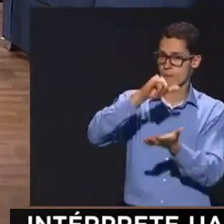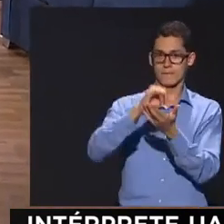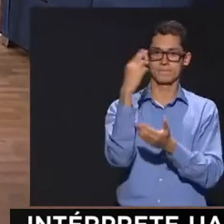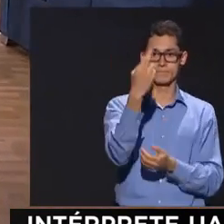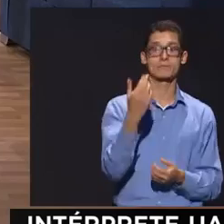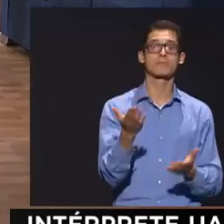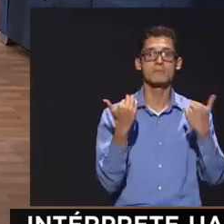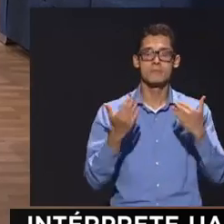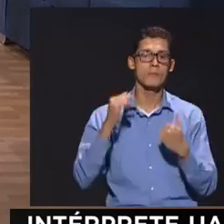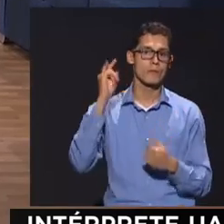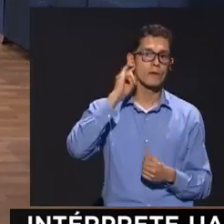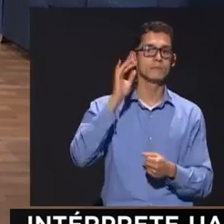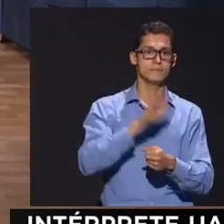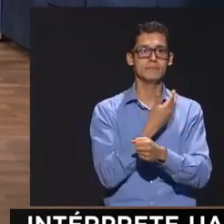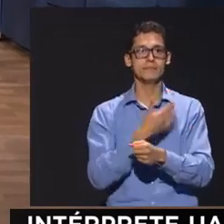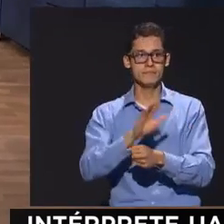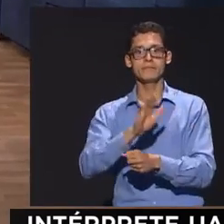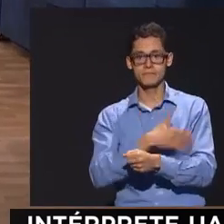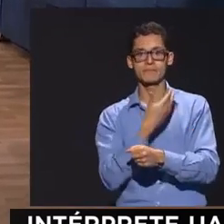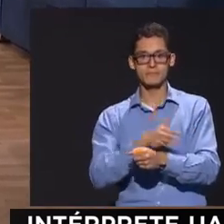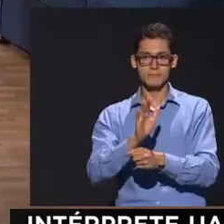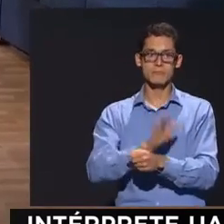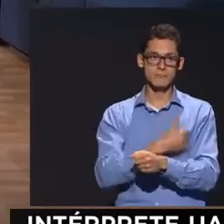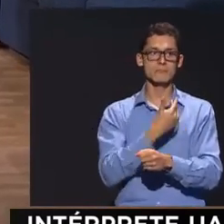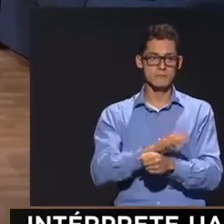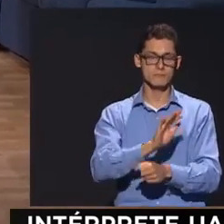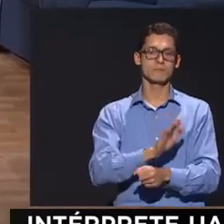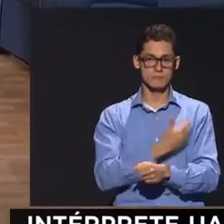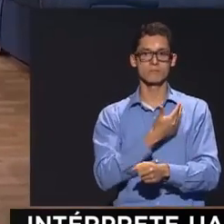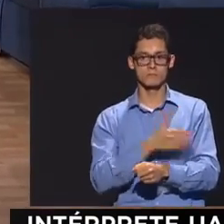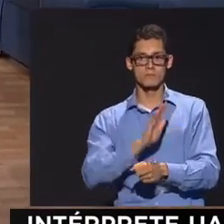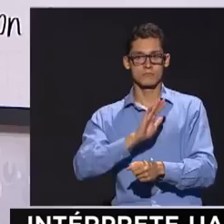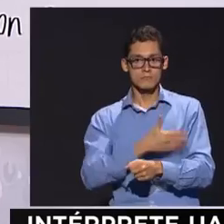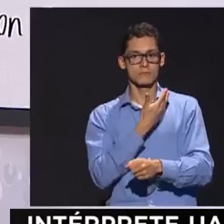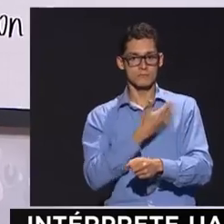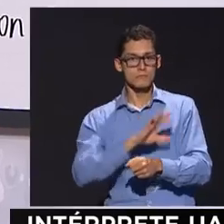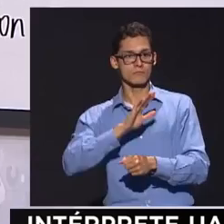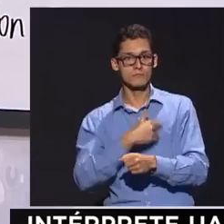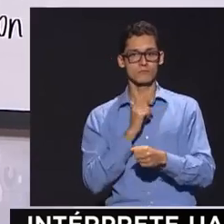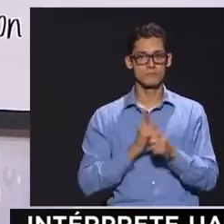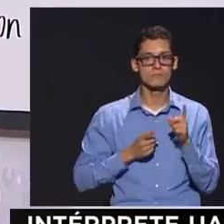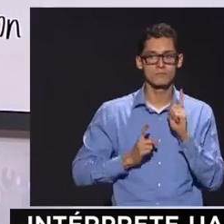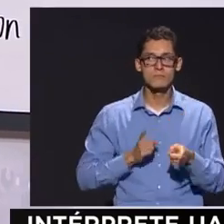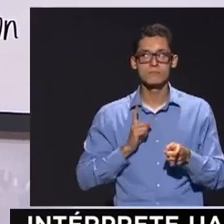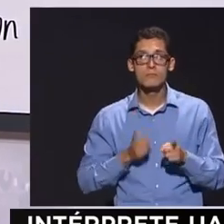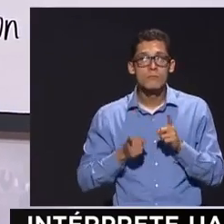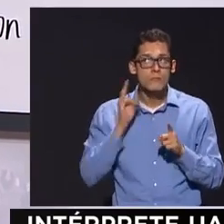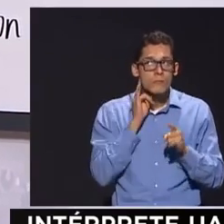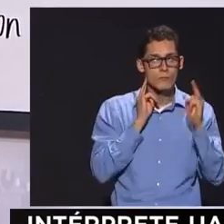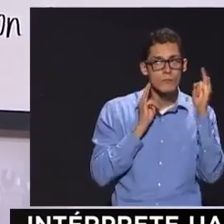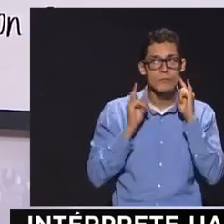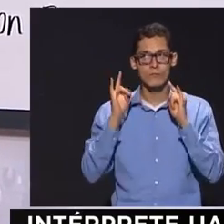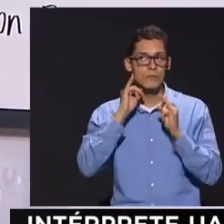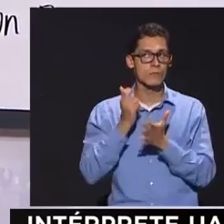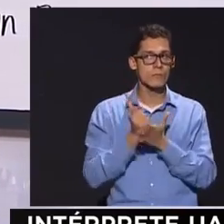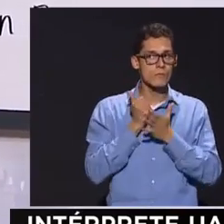regale un poquito ahora de música de música bueno vamos a activar en principio otra vez el ritmo de la música lo vimos